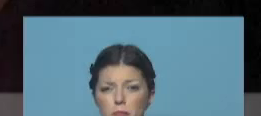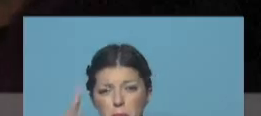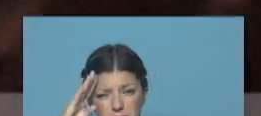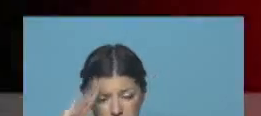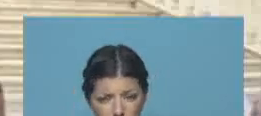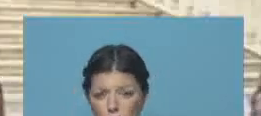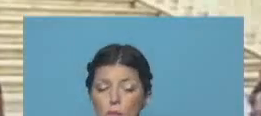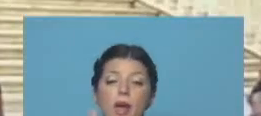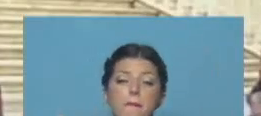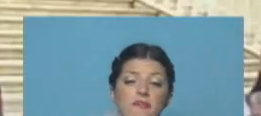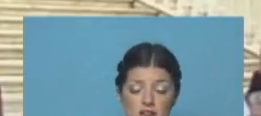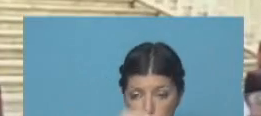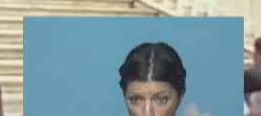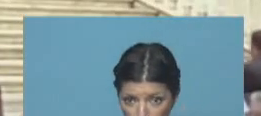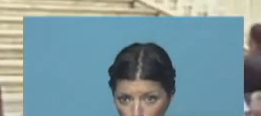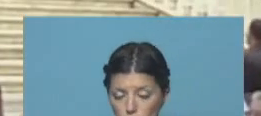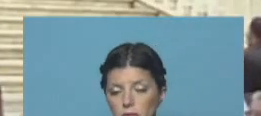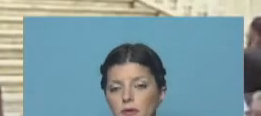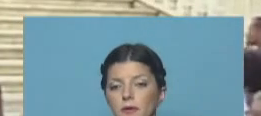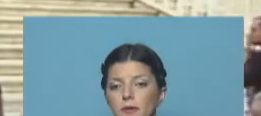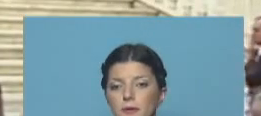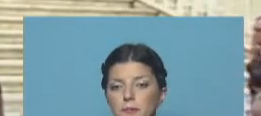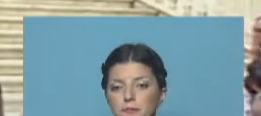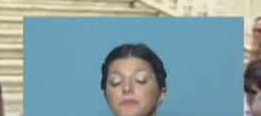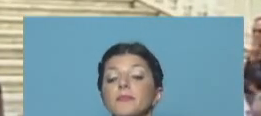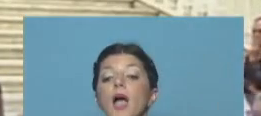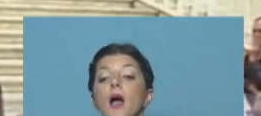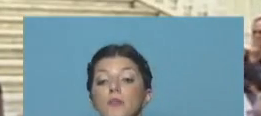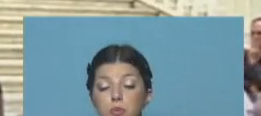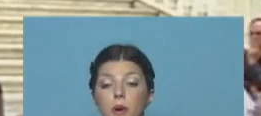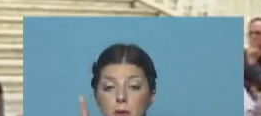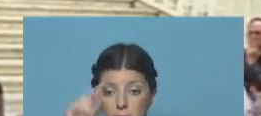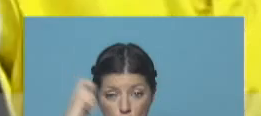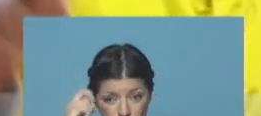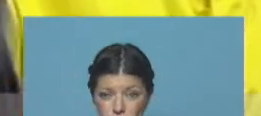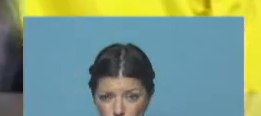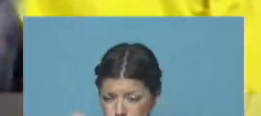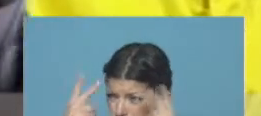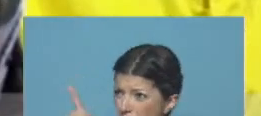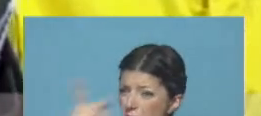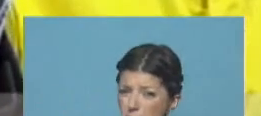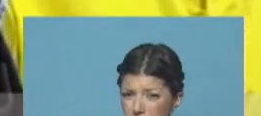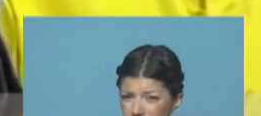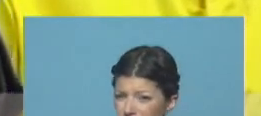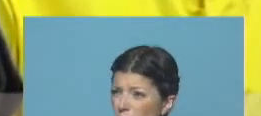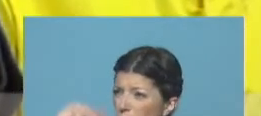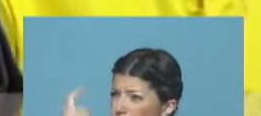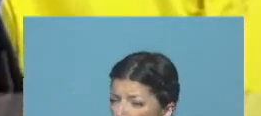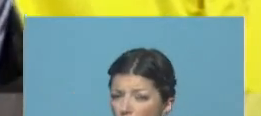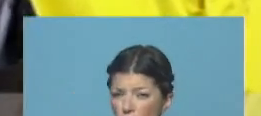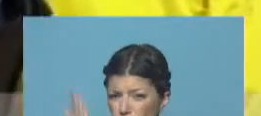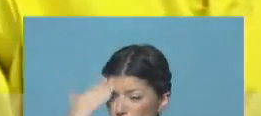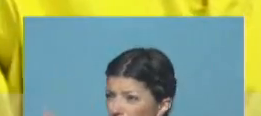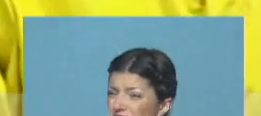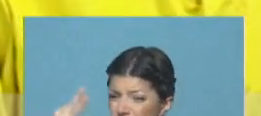impidan el proceso. La Asamblea Nacional se declaró en rebeldía al considerar que Maduro vulnera la Constitución con sus medidas,